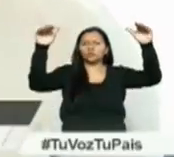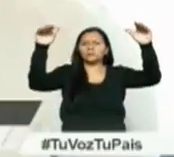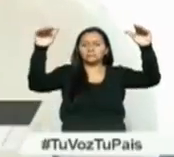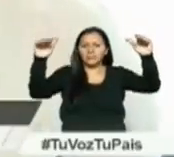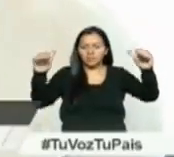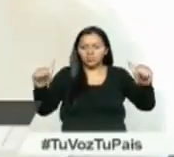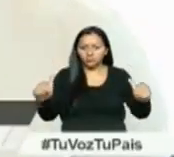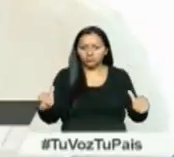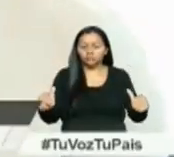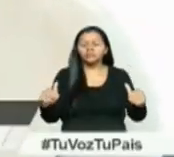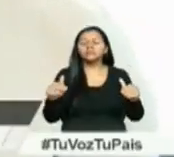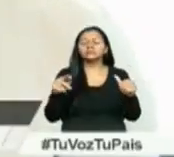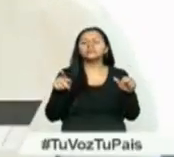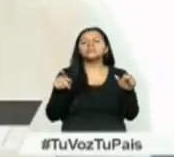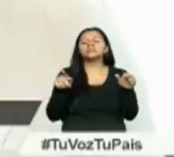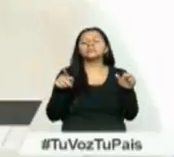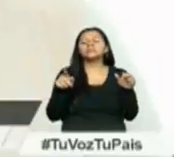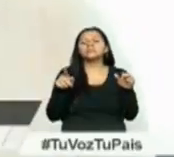actualmente, cifras que no solo